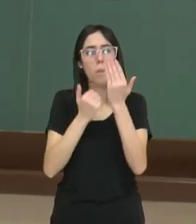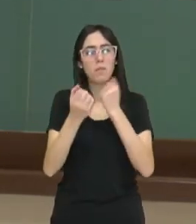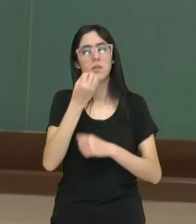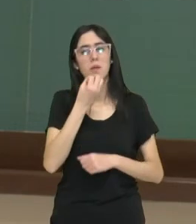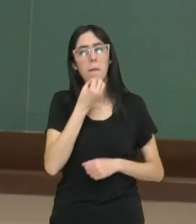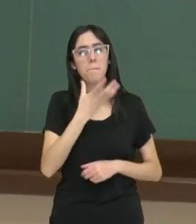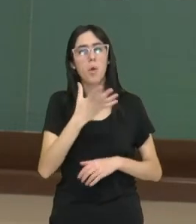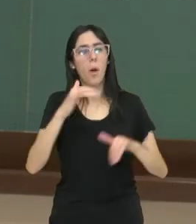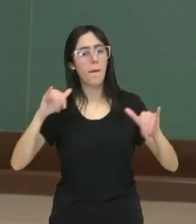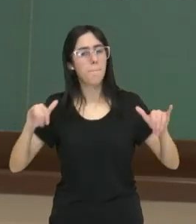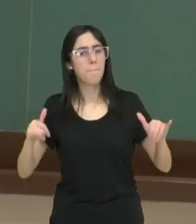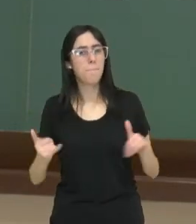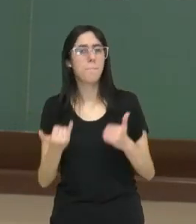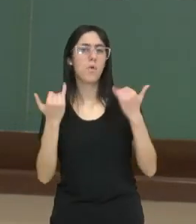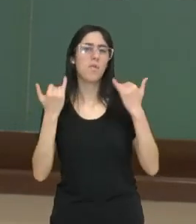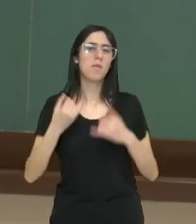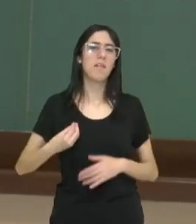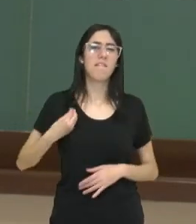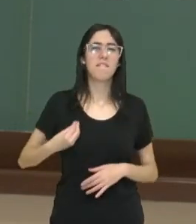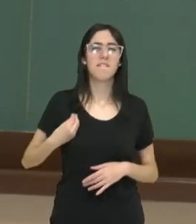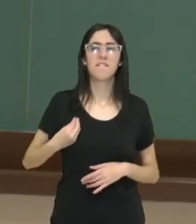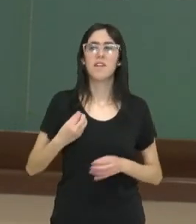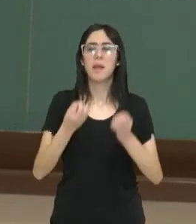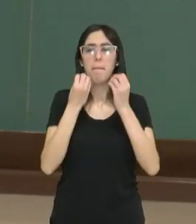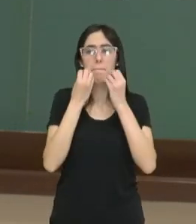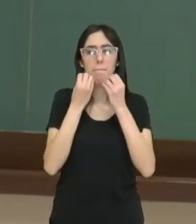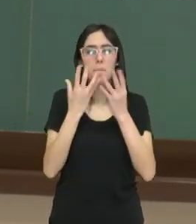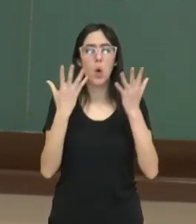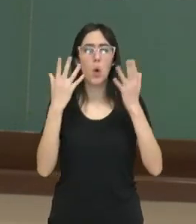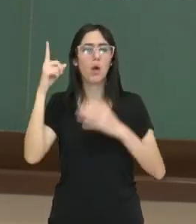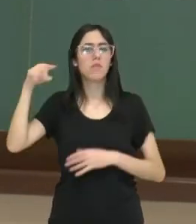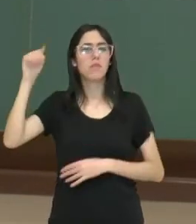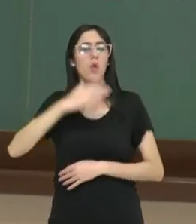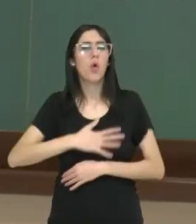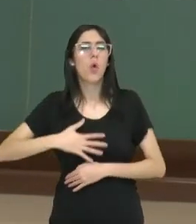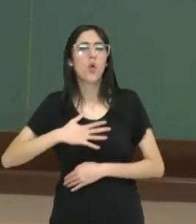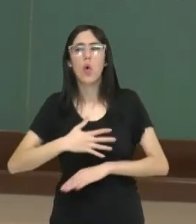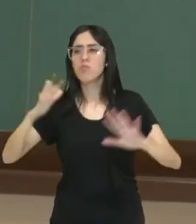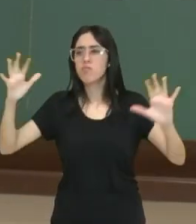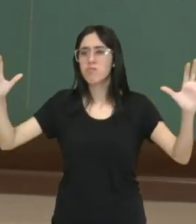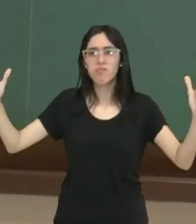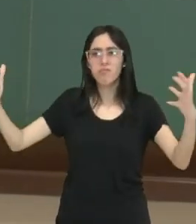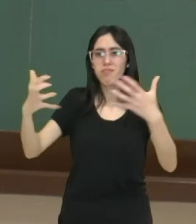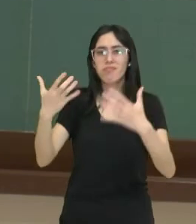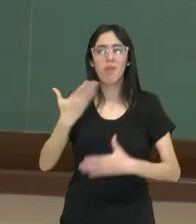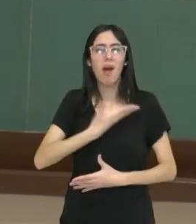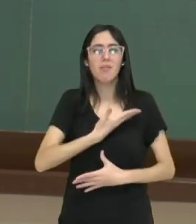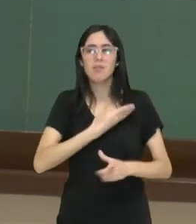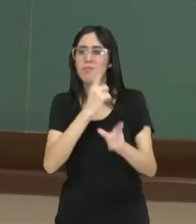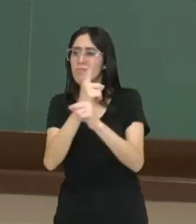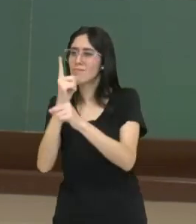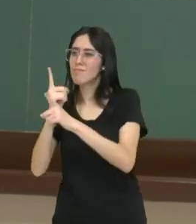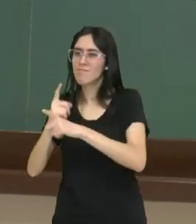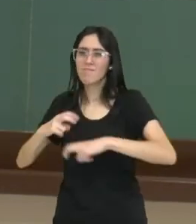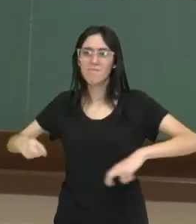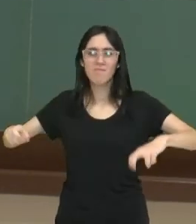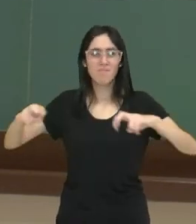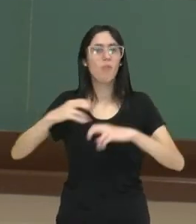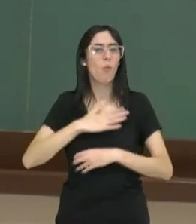comida, gostam de uma boa vida, sim? Eles gostam muito de se reunir, de se encontrar com os